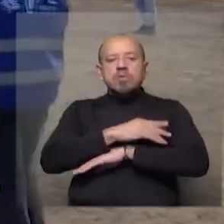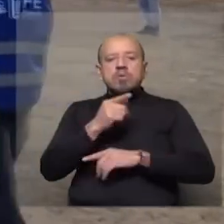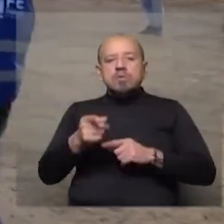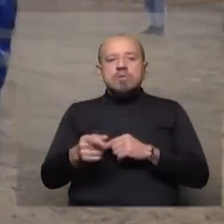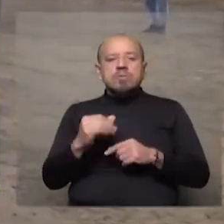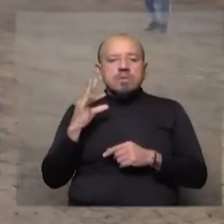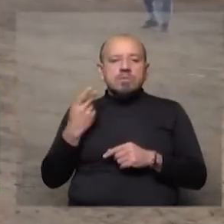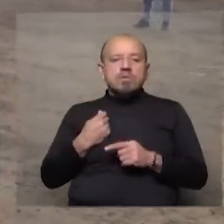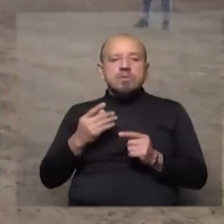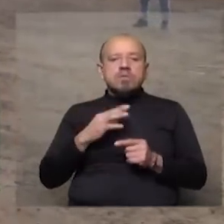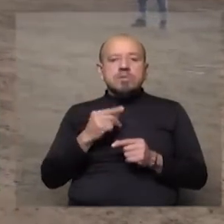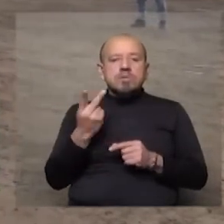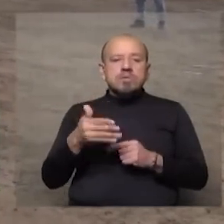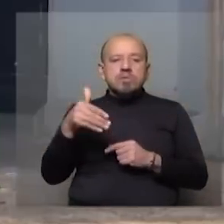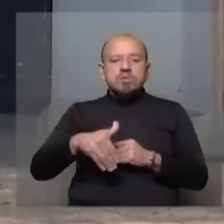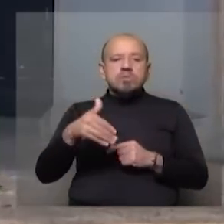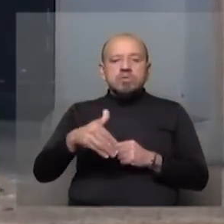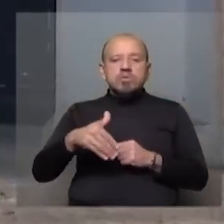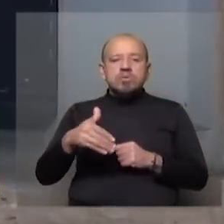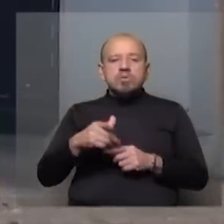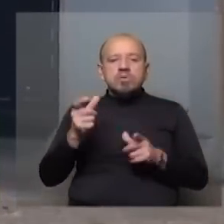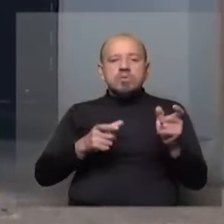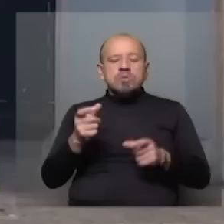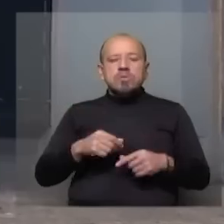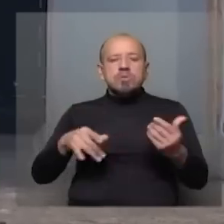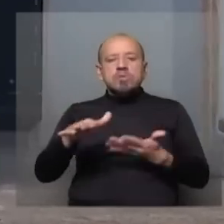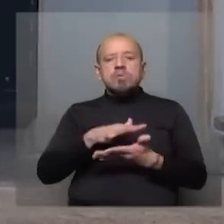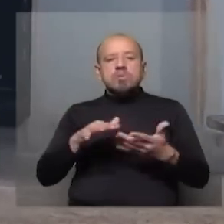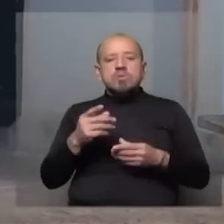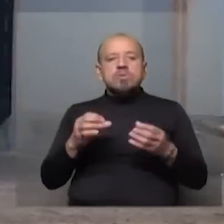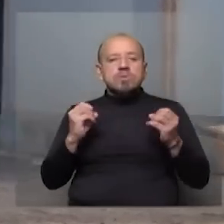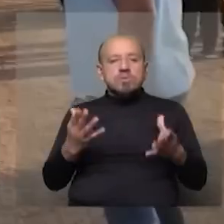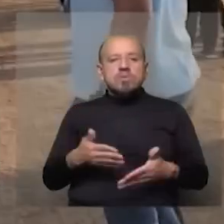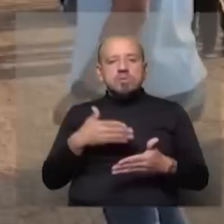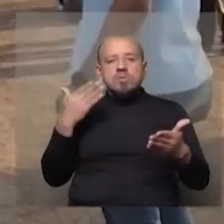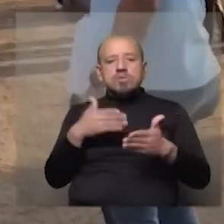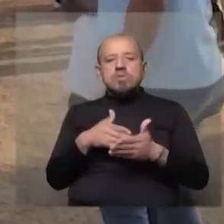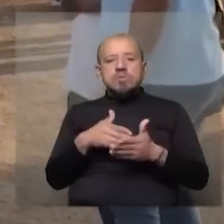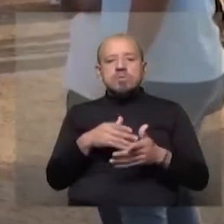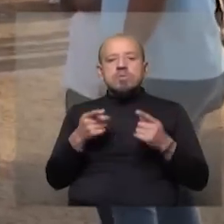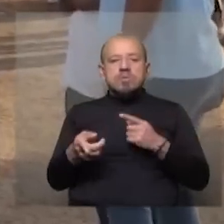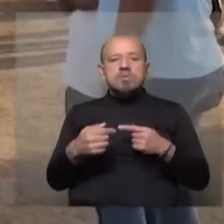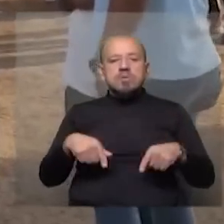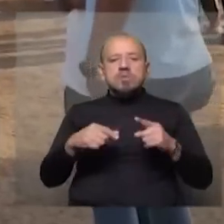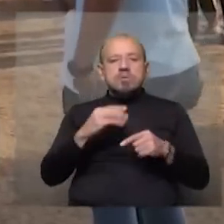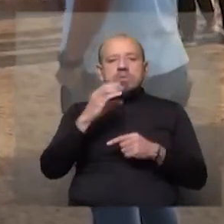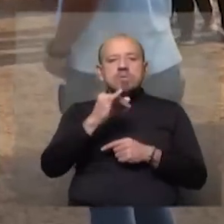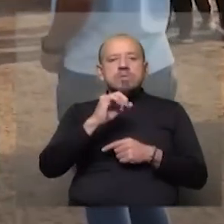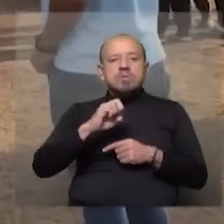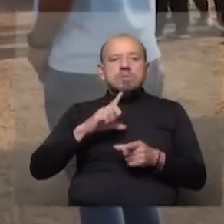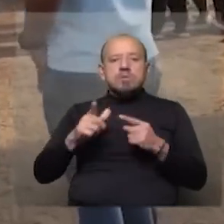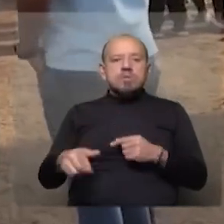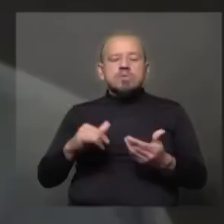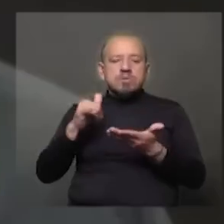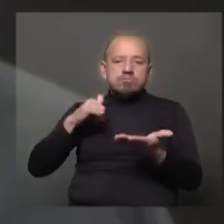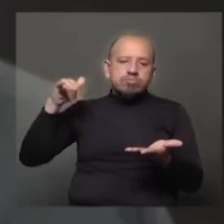palestino donde 2 millones de personas se encuentran en una situación desesperada por el bloqueo el desplazamiento de civiles y el incesante bombardeo